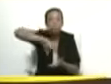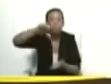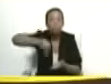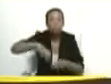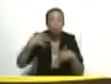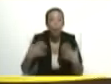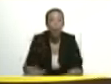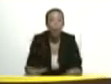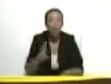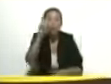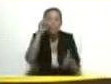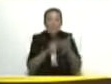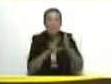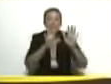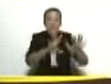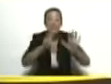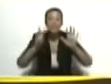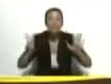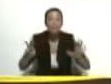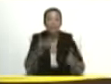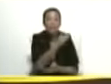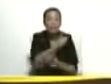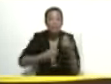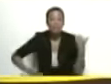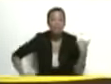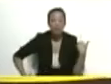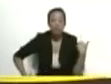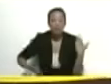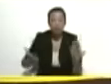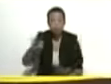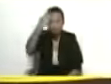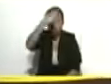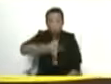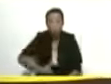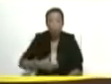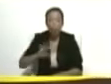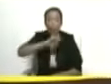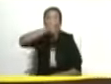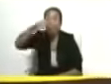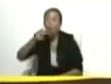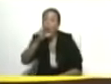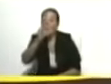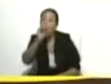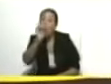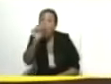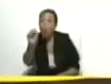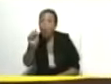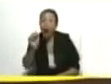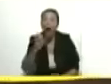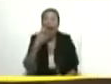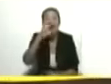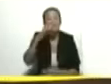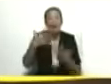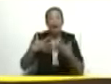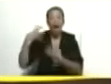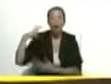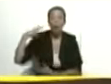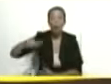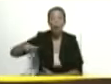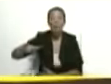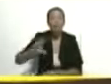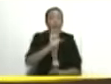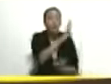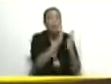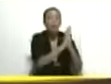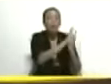Y ya desde el 2017, como presidente de la Asamblea Nacional, Julio Borges fue a Washington a